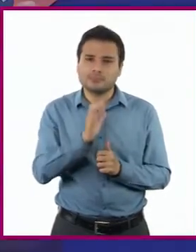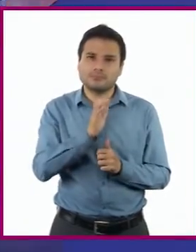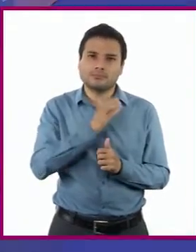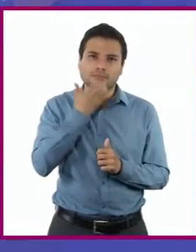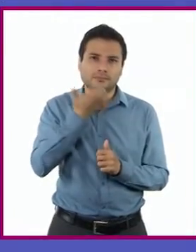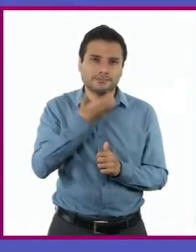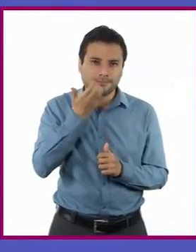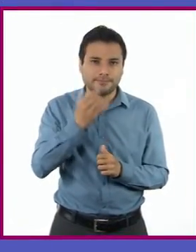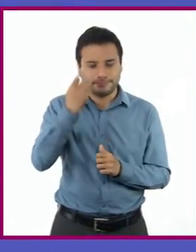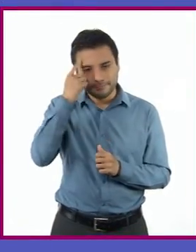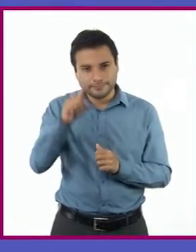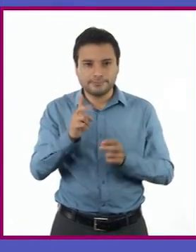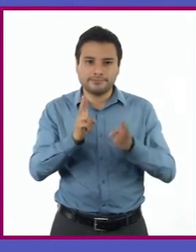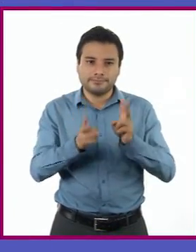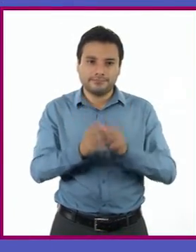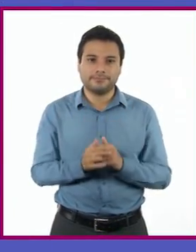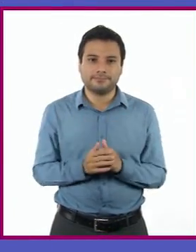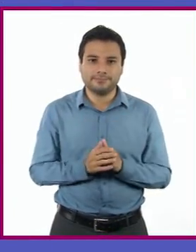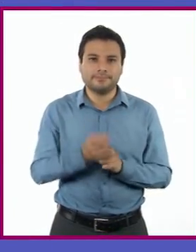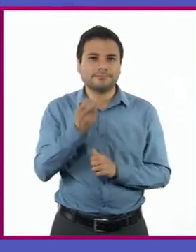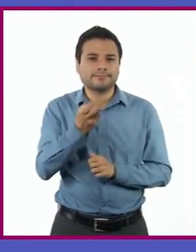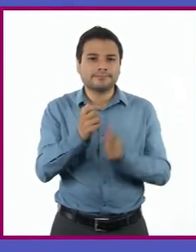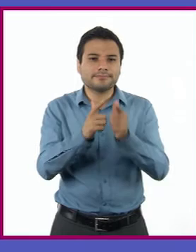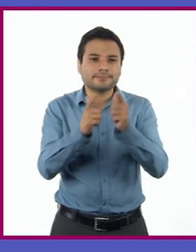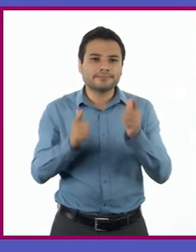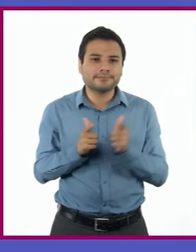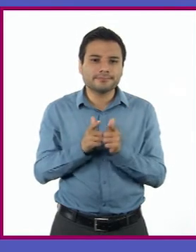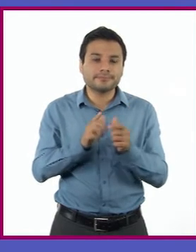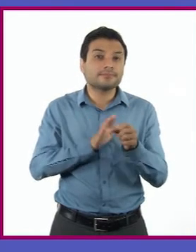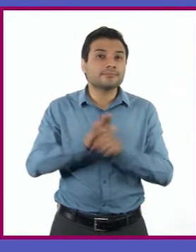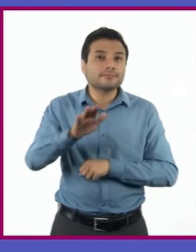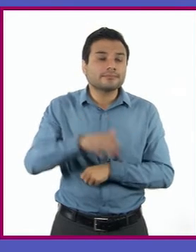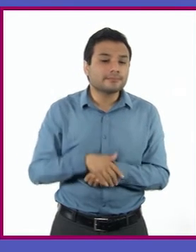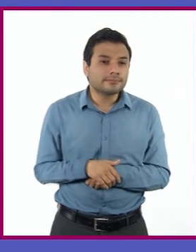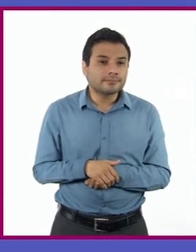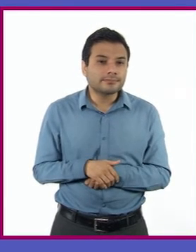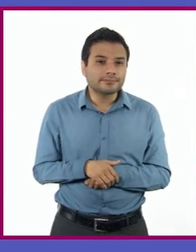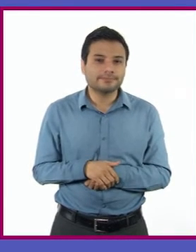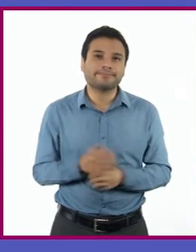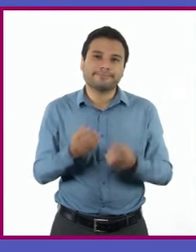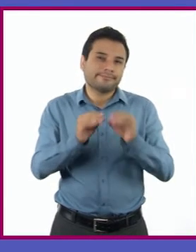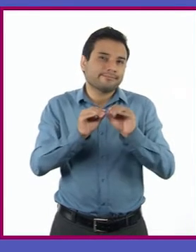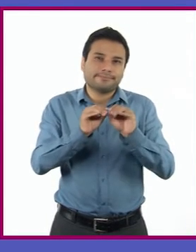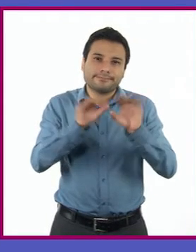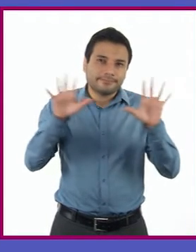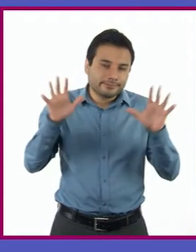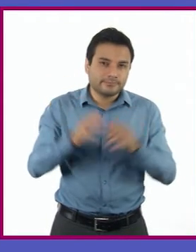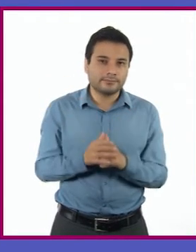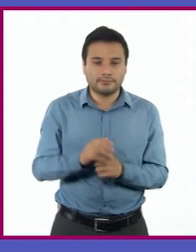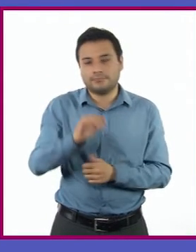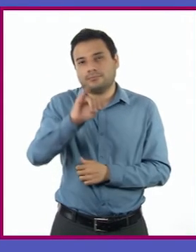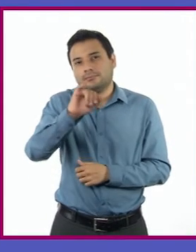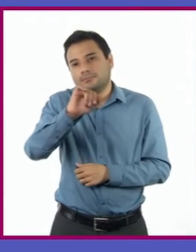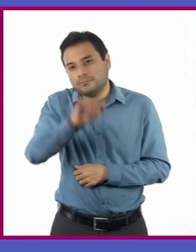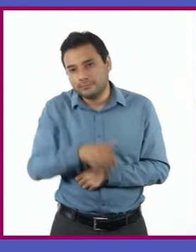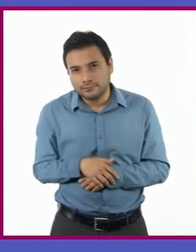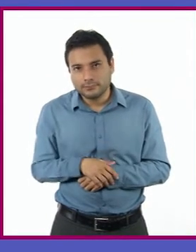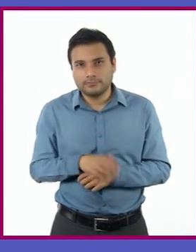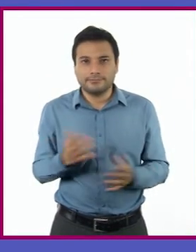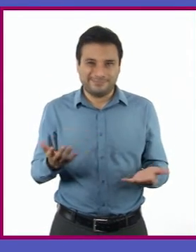frecuencia en la conversación. A este grupo pertenecen, entre otros, claro, desde luego, por lo